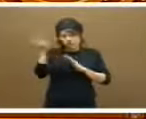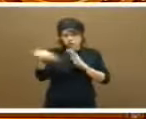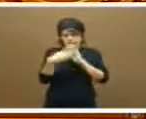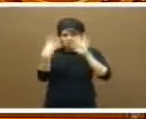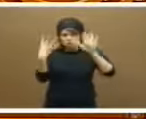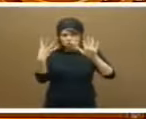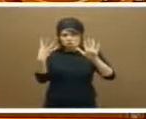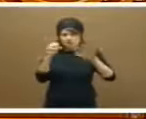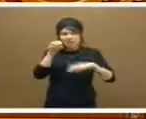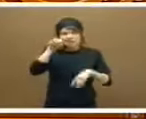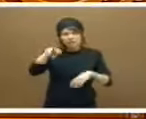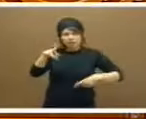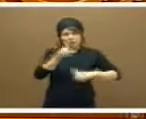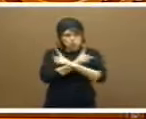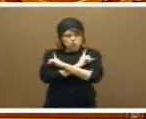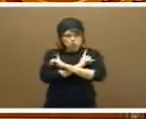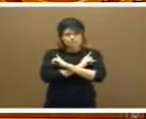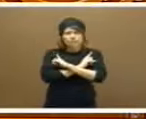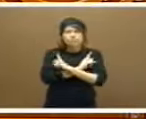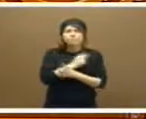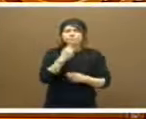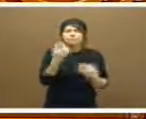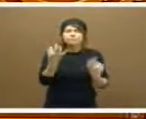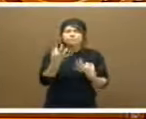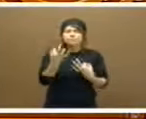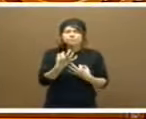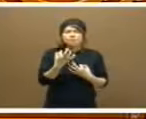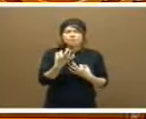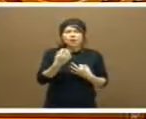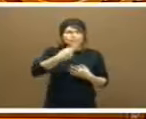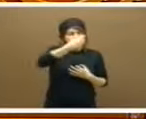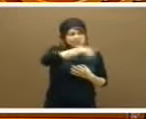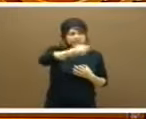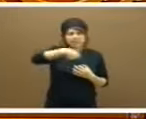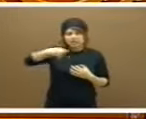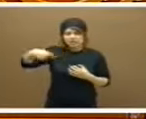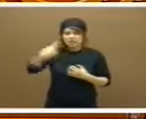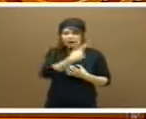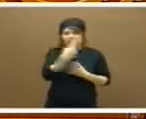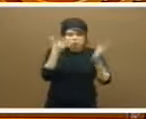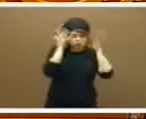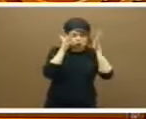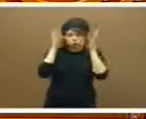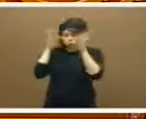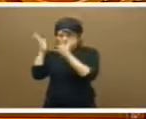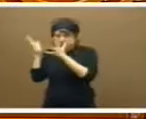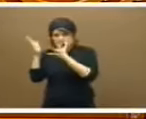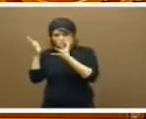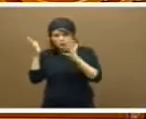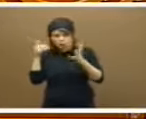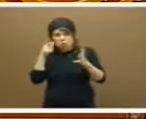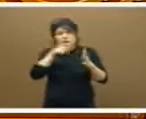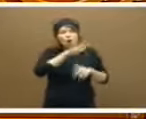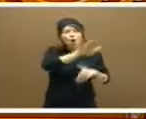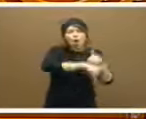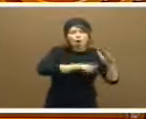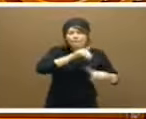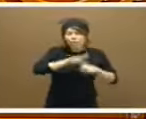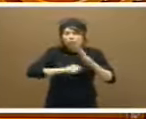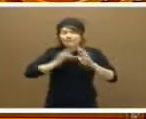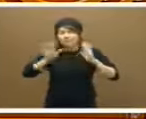240/2009 de 13 de noviembre, que tiene que ser cada uno de los presidentes de cada consejo quien los tenga que convocar,